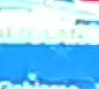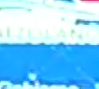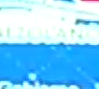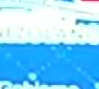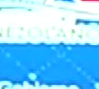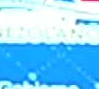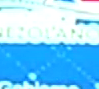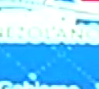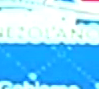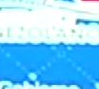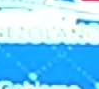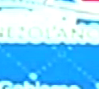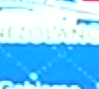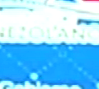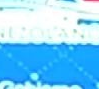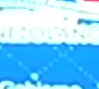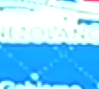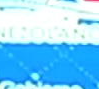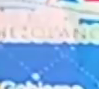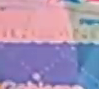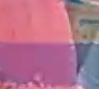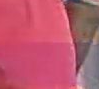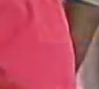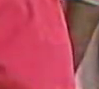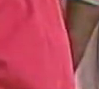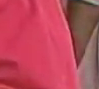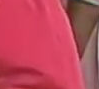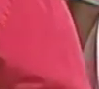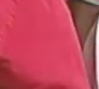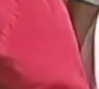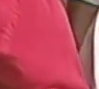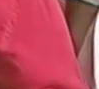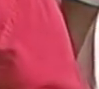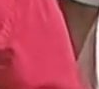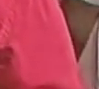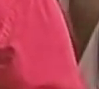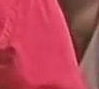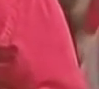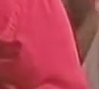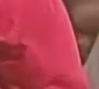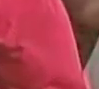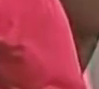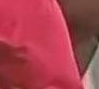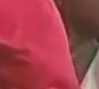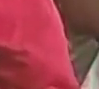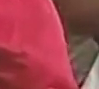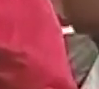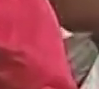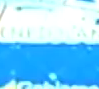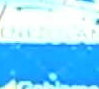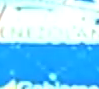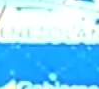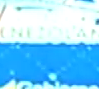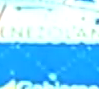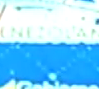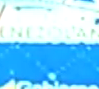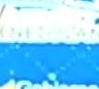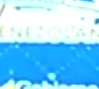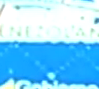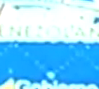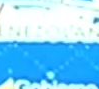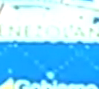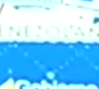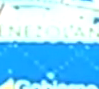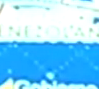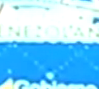aquí presidente cuenta con este batallón de 2 millones de viviendo venezolanos y desde el estado yaracuy de la